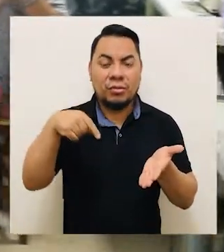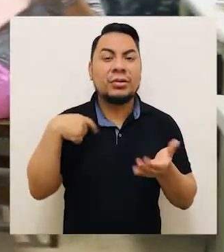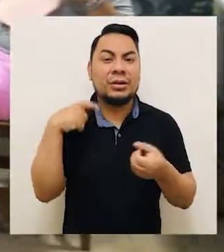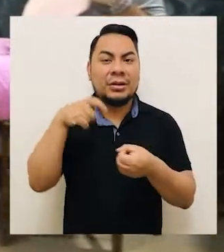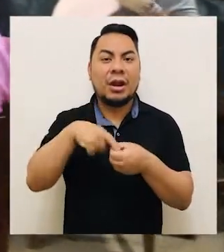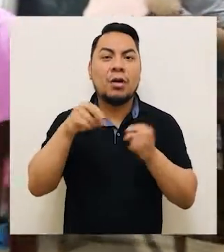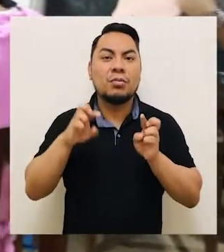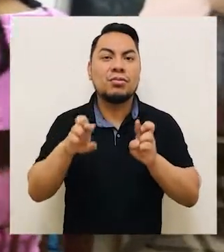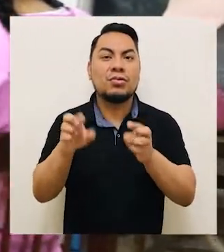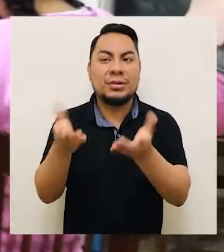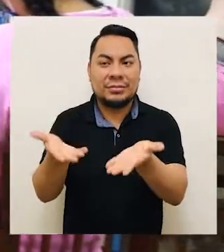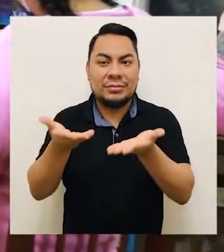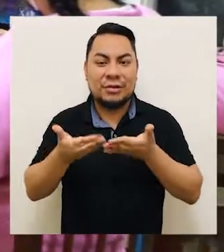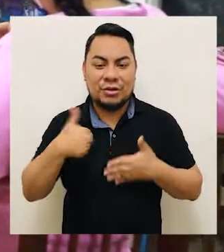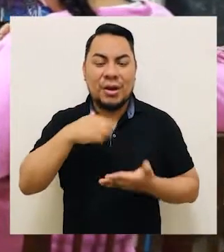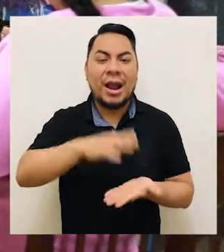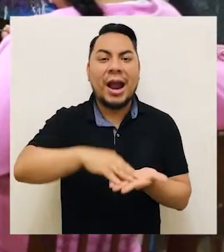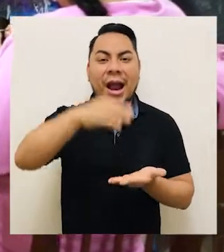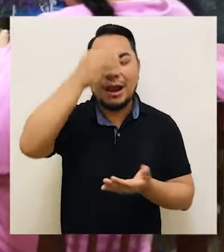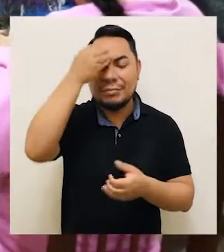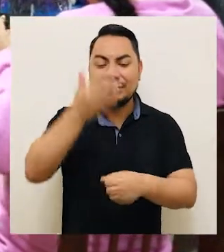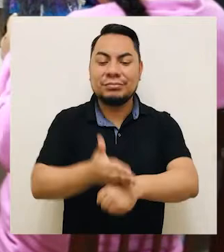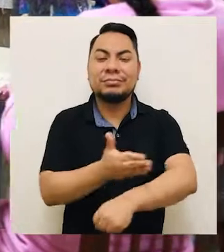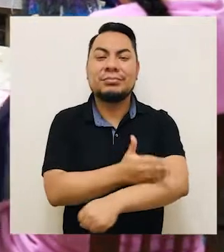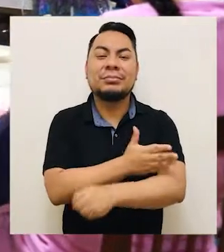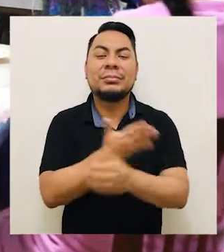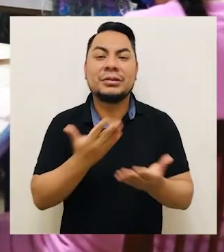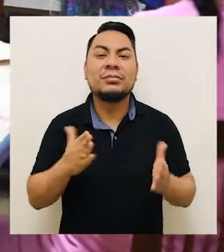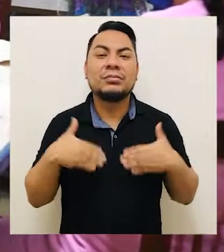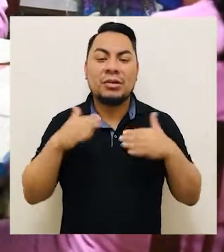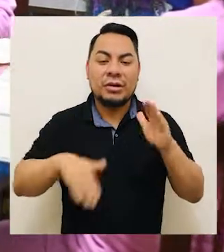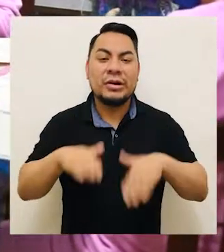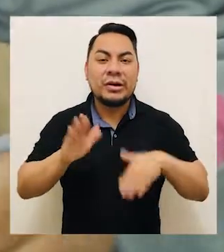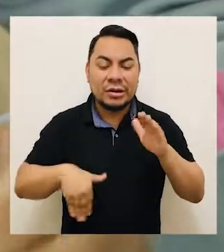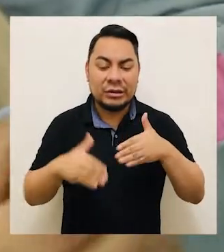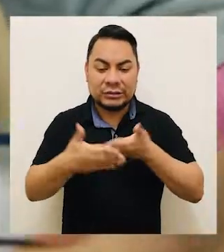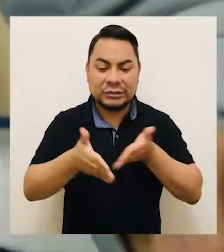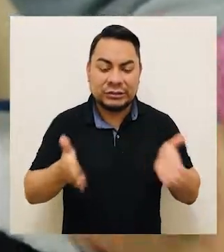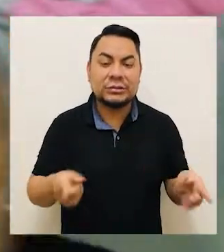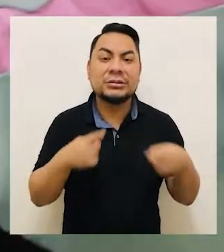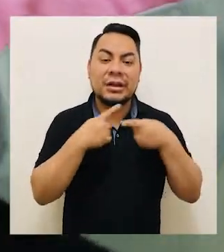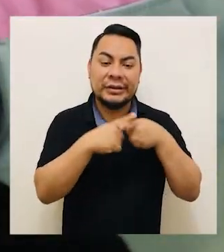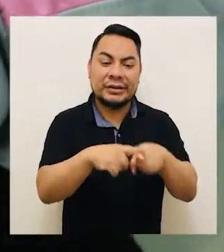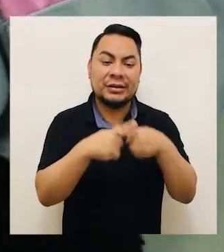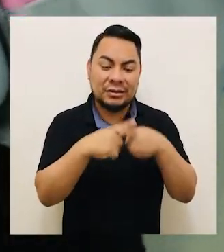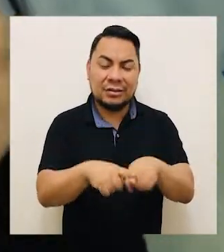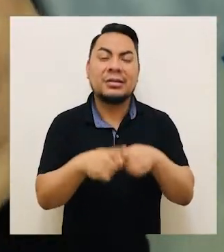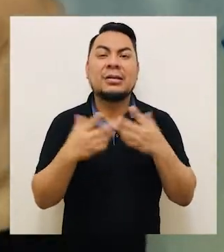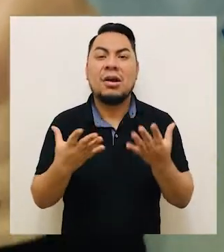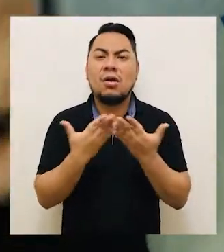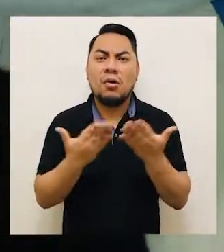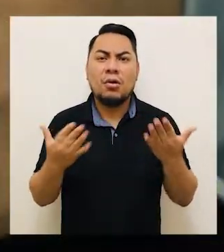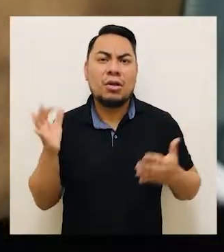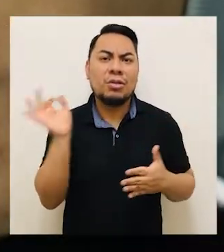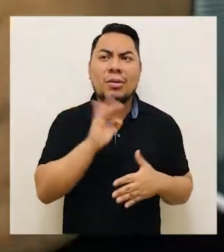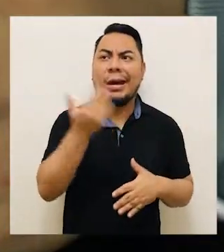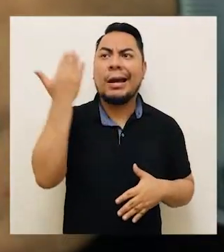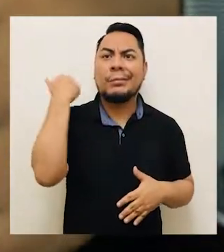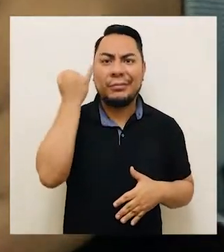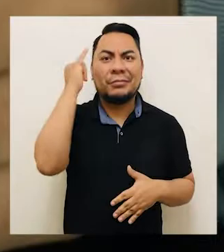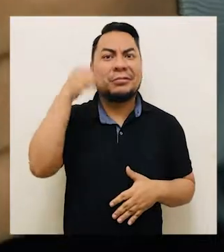oportunidad, es que yo he aprendido a tocar cajón, tejer, cosas que nunca me había